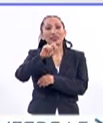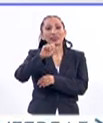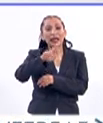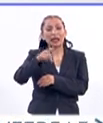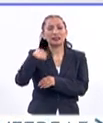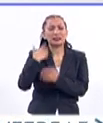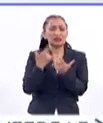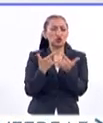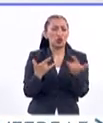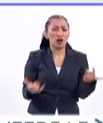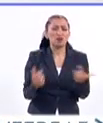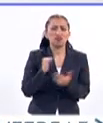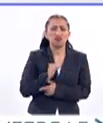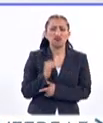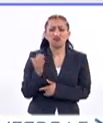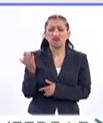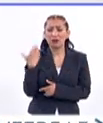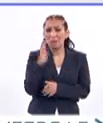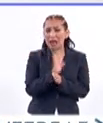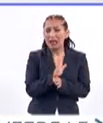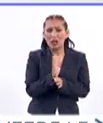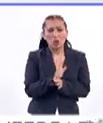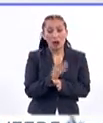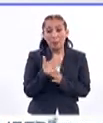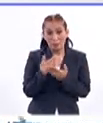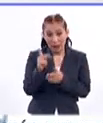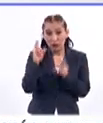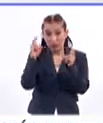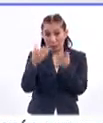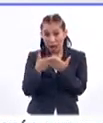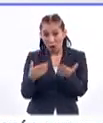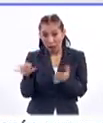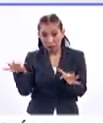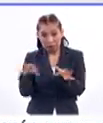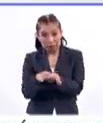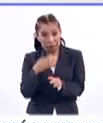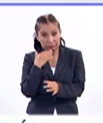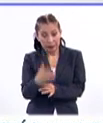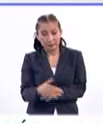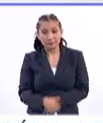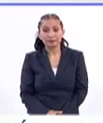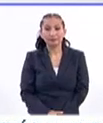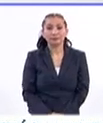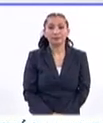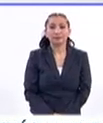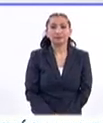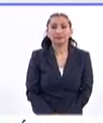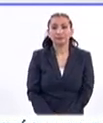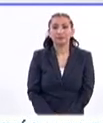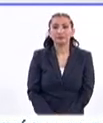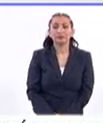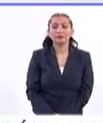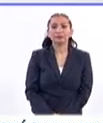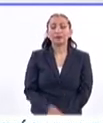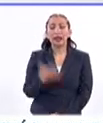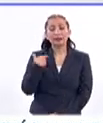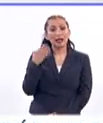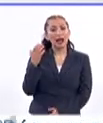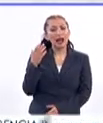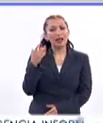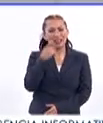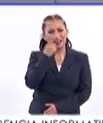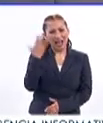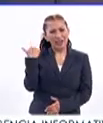Es un clásico súper vigente que es imperdible. Qué maravilla, sí, porque lo que decíamos, Abril, pues es que